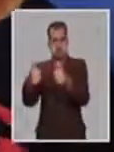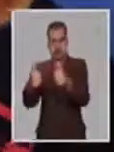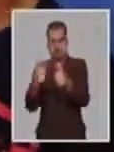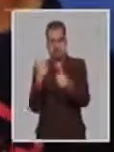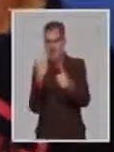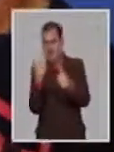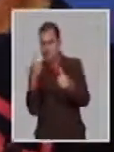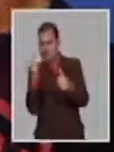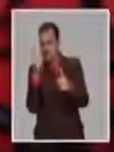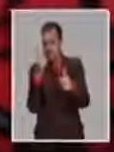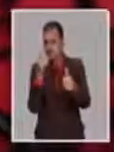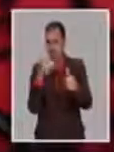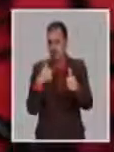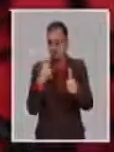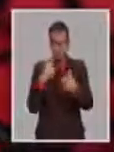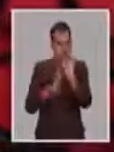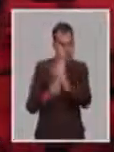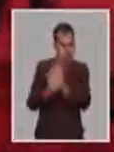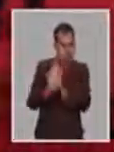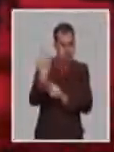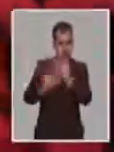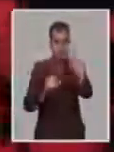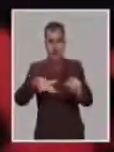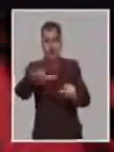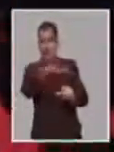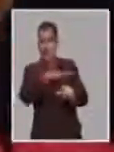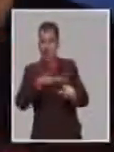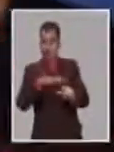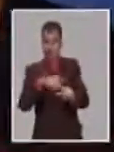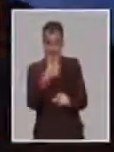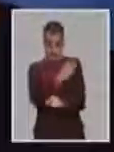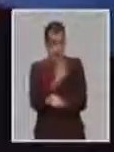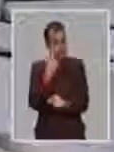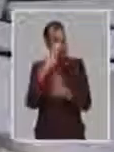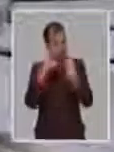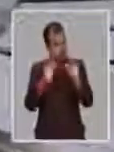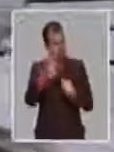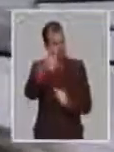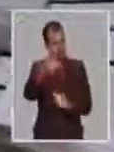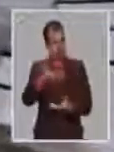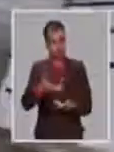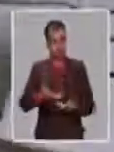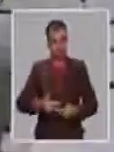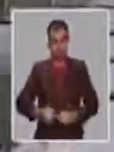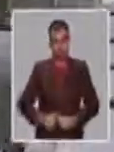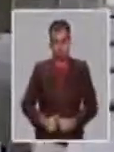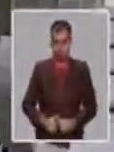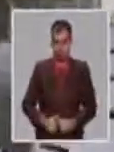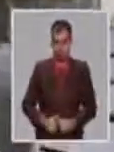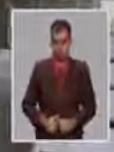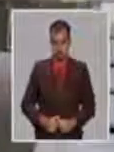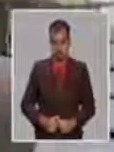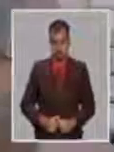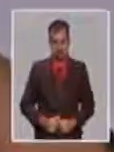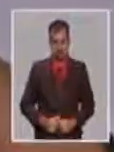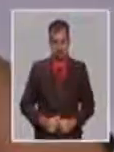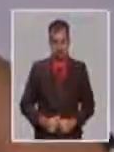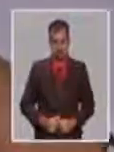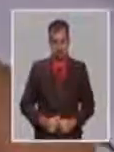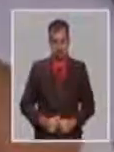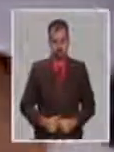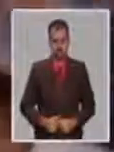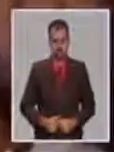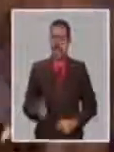y la evaluación continua de los sujetos, Abdala ya suscita resultados satisfactorios. Los eventos que se han reportado